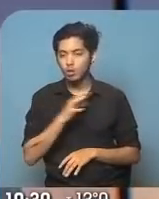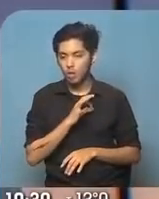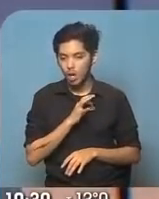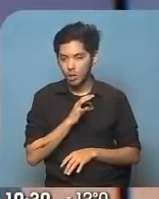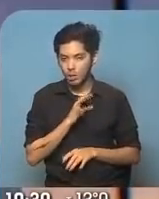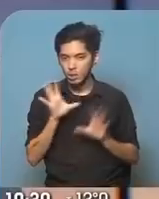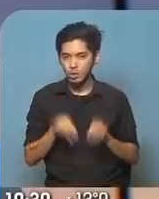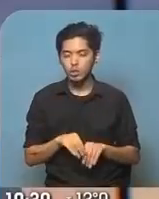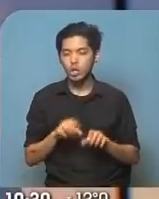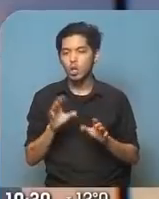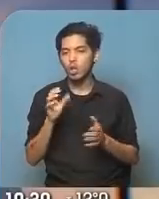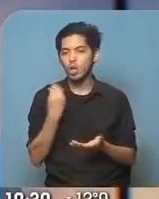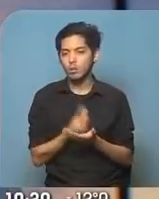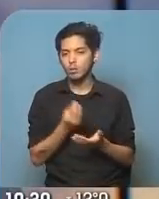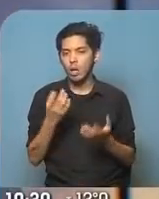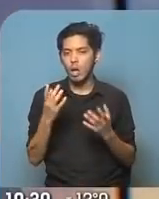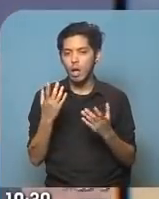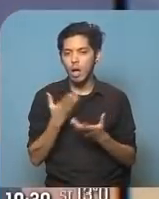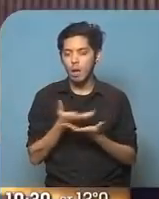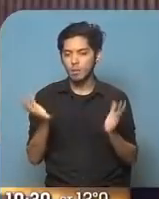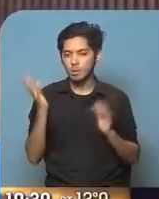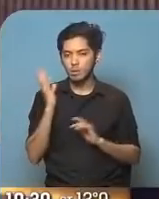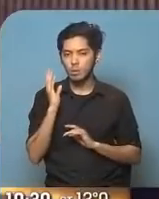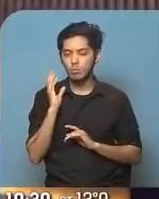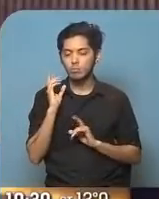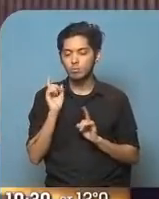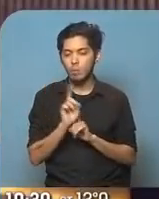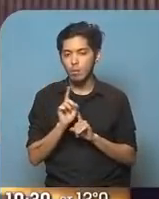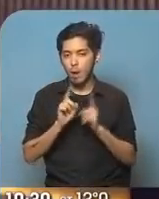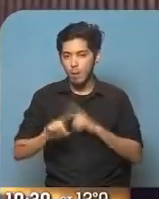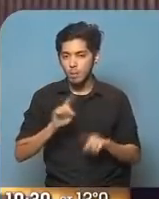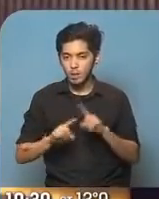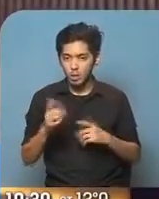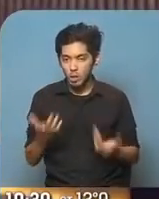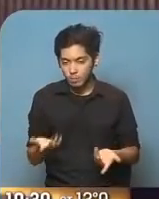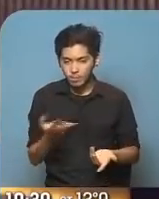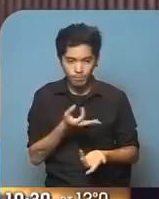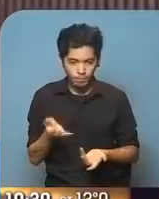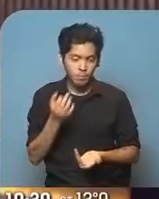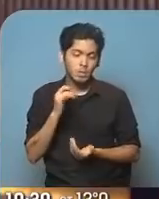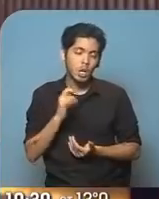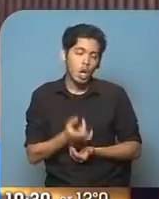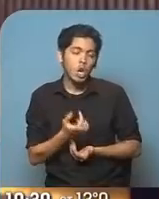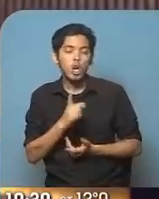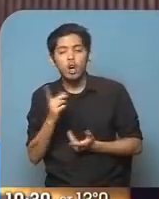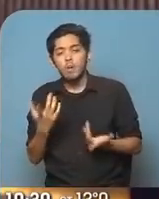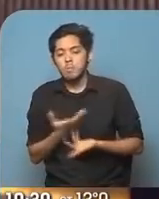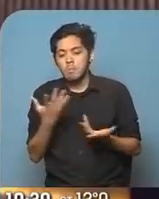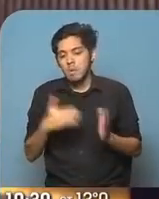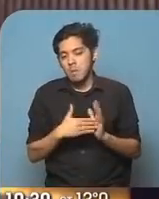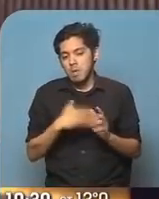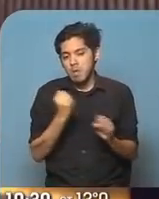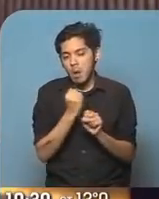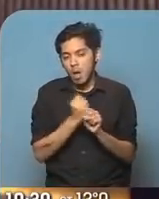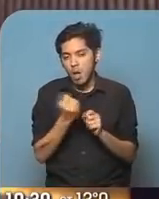congela toda vacante pública hay que ver si es necesario o no la cantidad de empleados que tiene el sector público